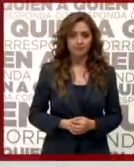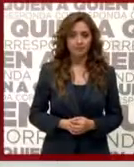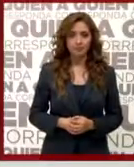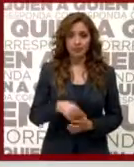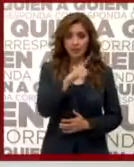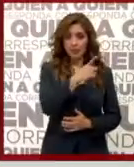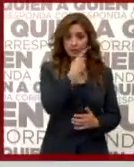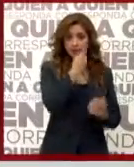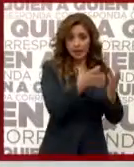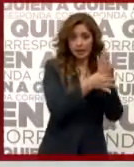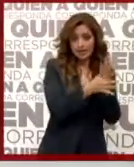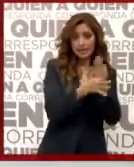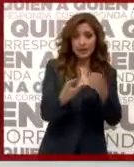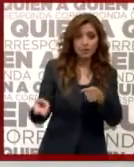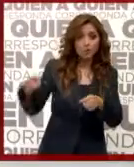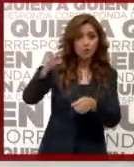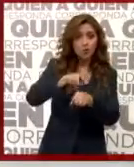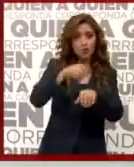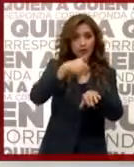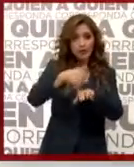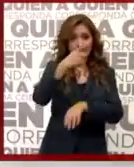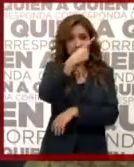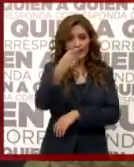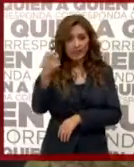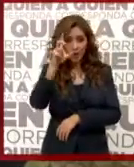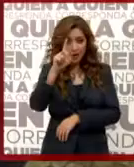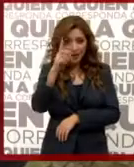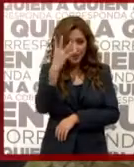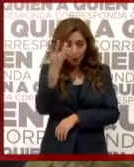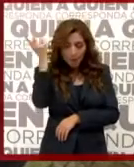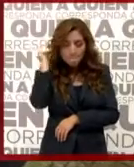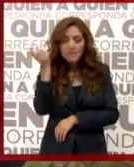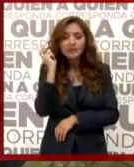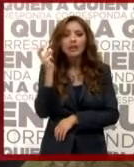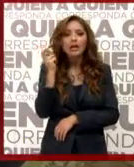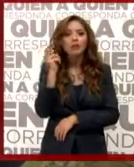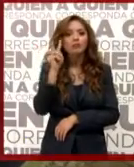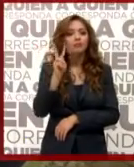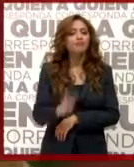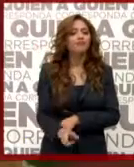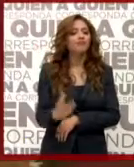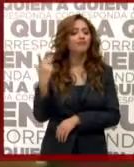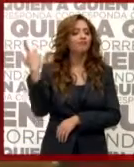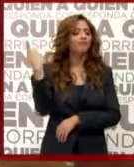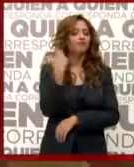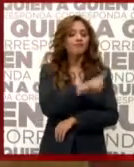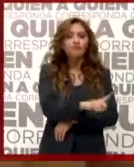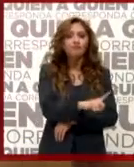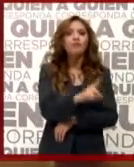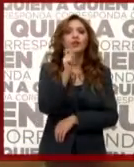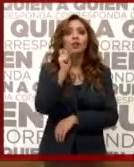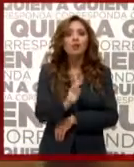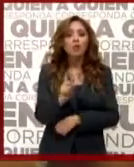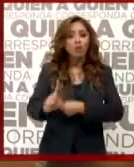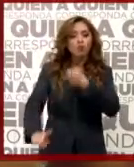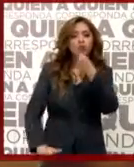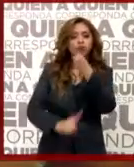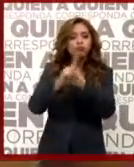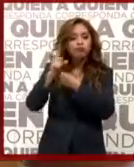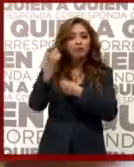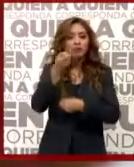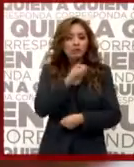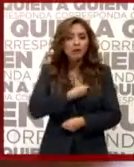cuenta que ser pasajero de la ruta 134 no fue una buena experiencia. Y es que sufrió daños colaterales